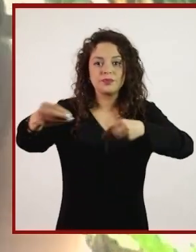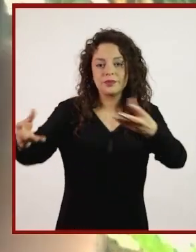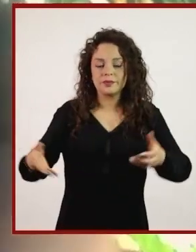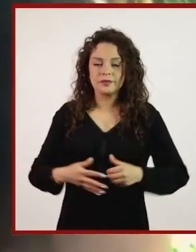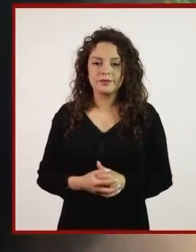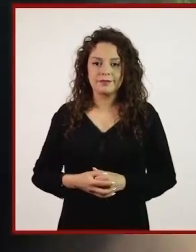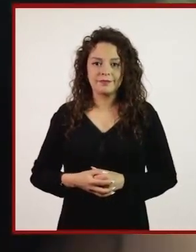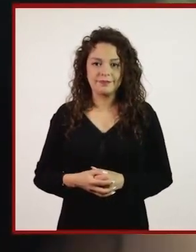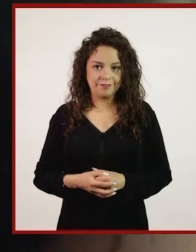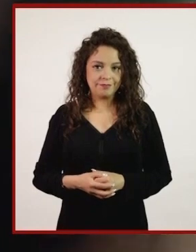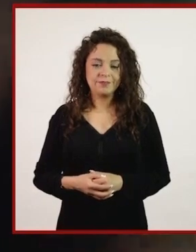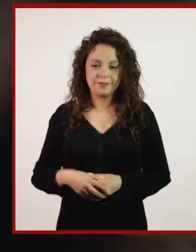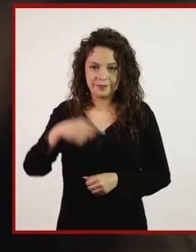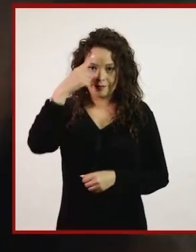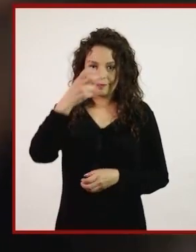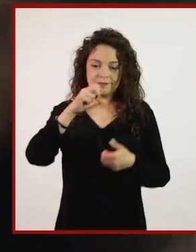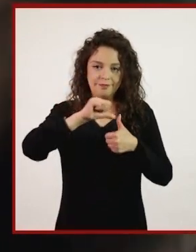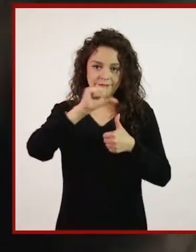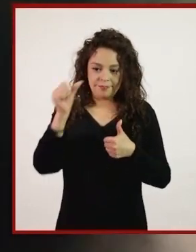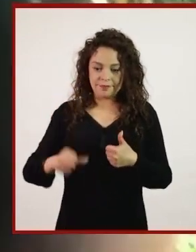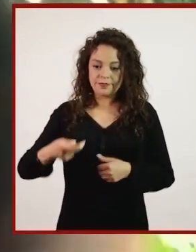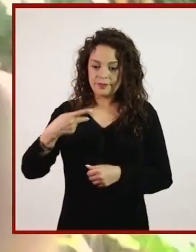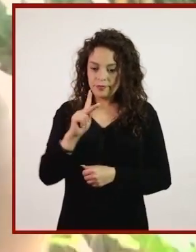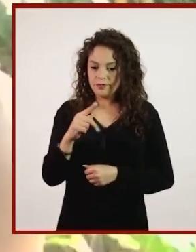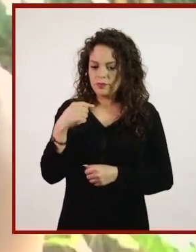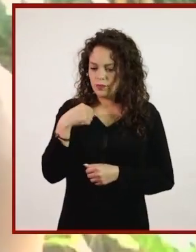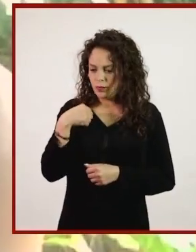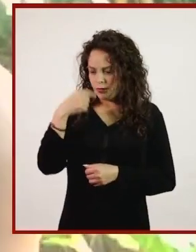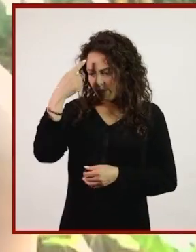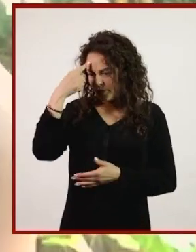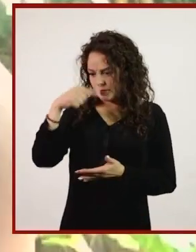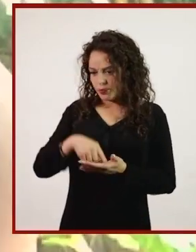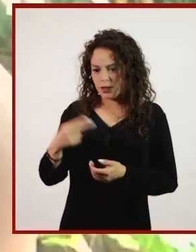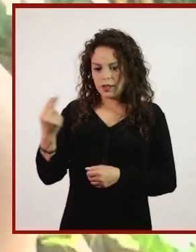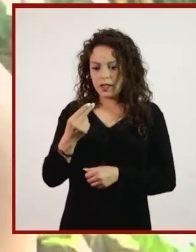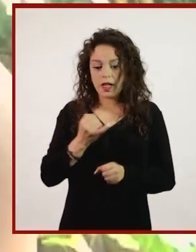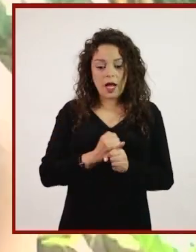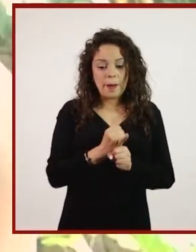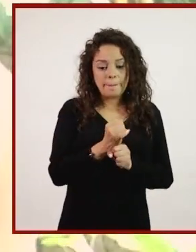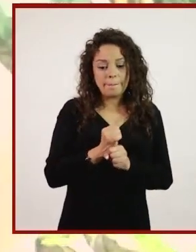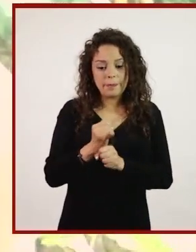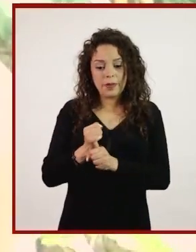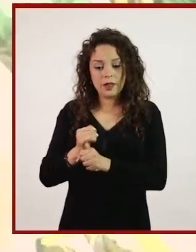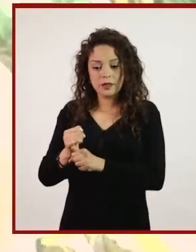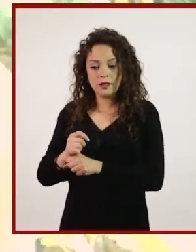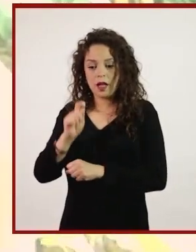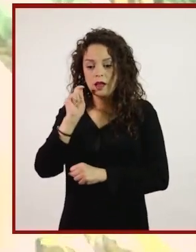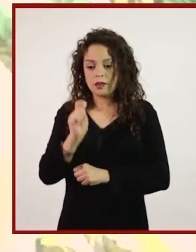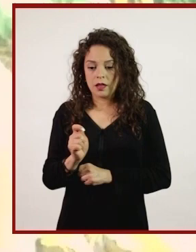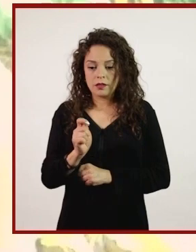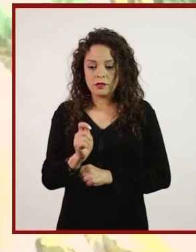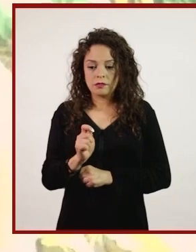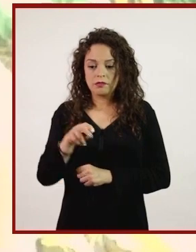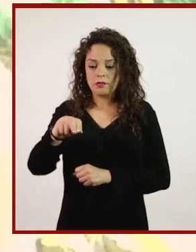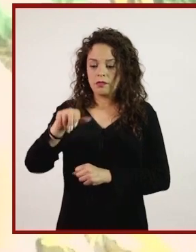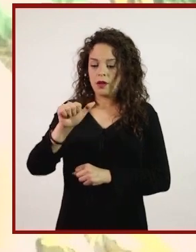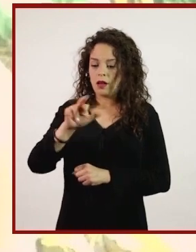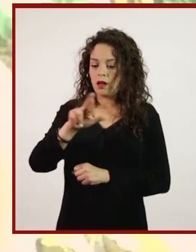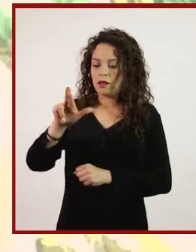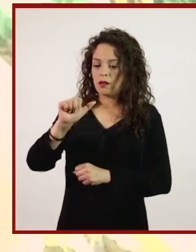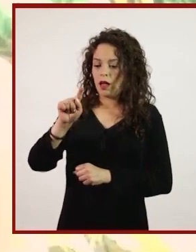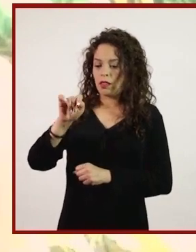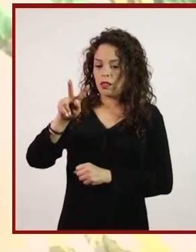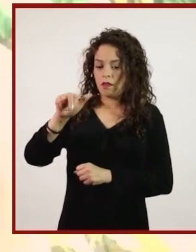están vinculadas de cierta manera con esto. Y yo abriría mucho este hilo